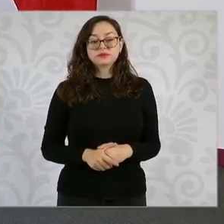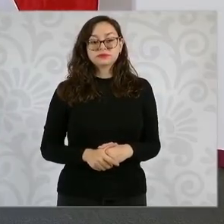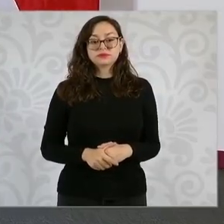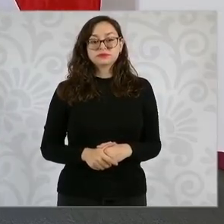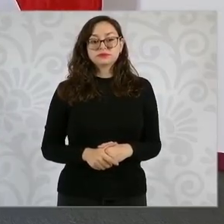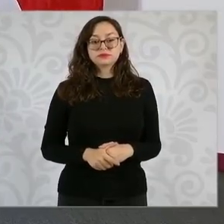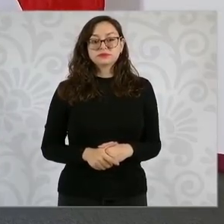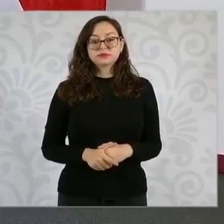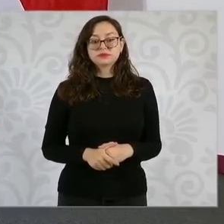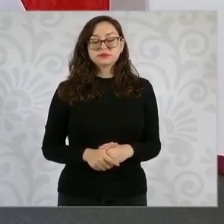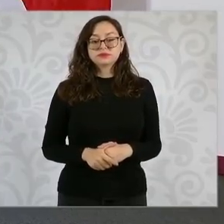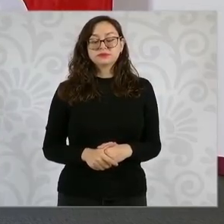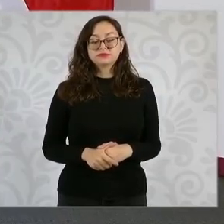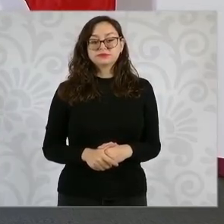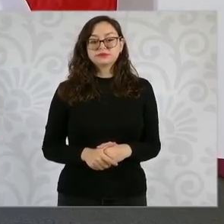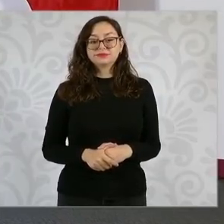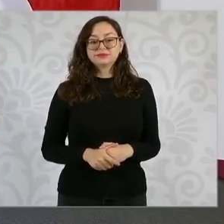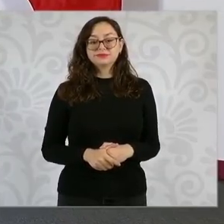A ver acá.